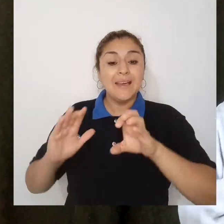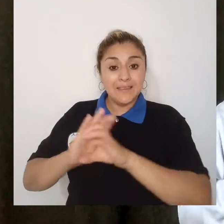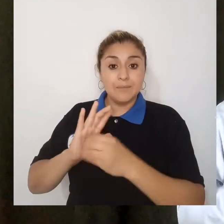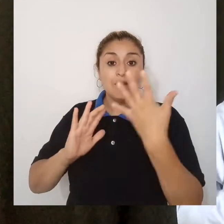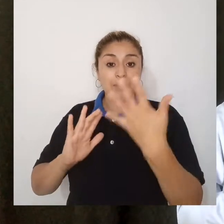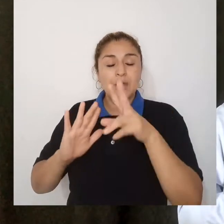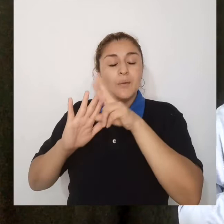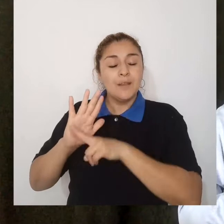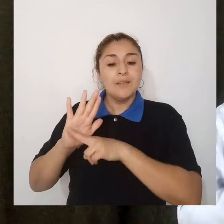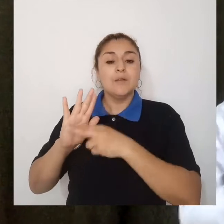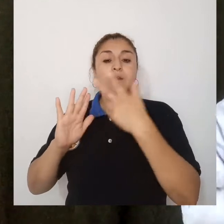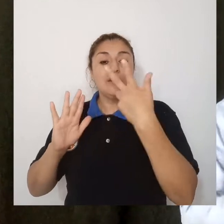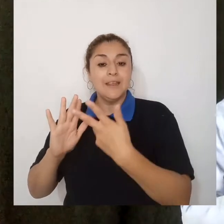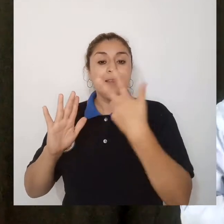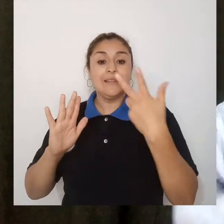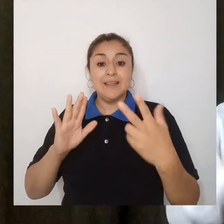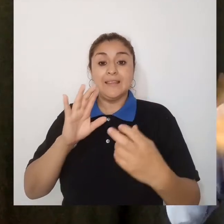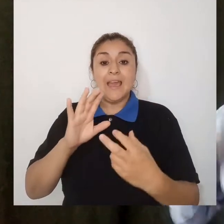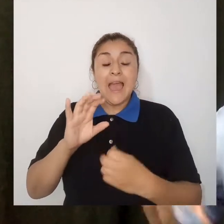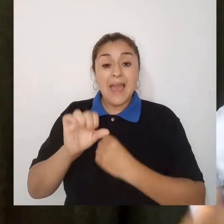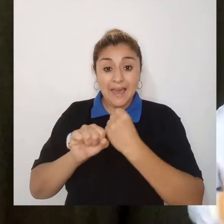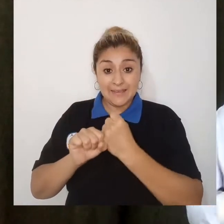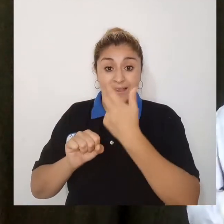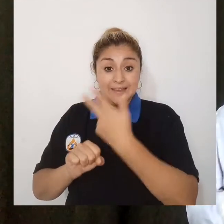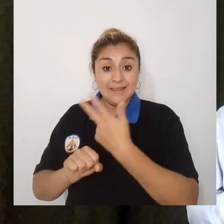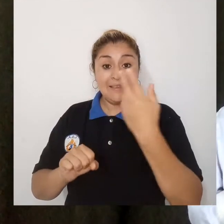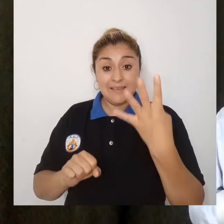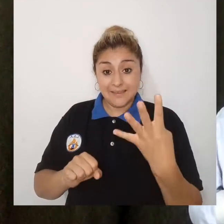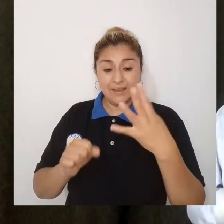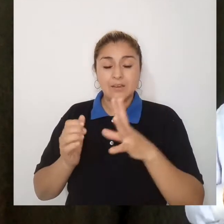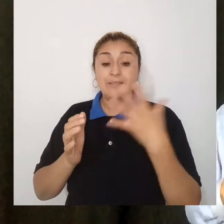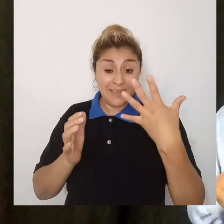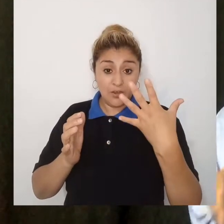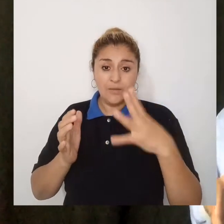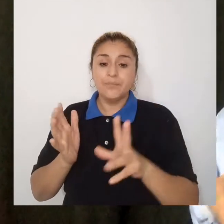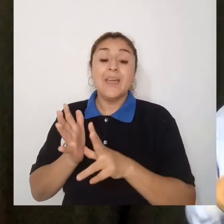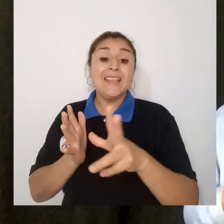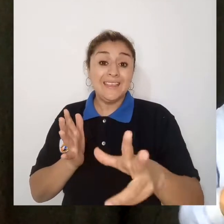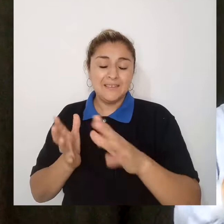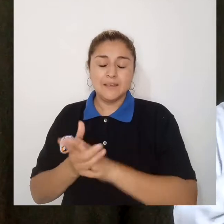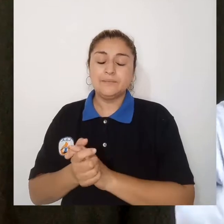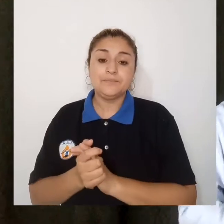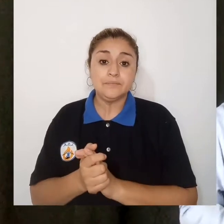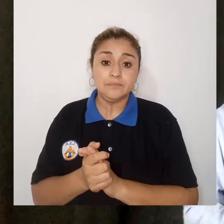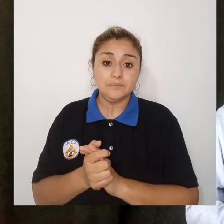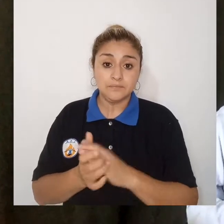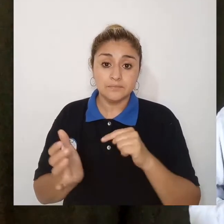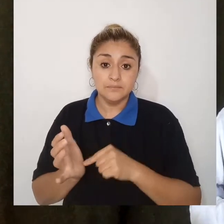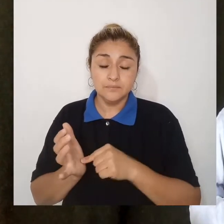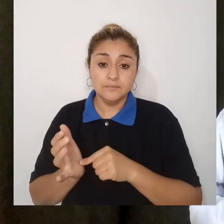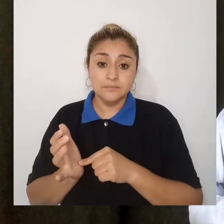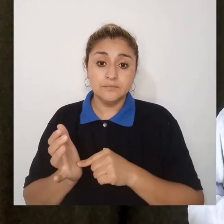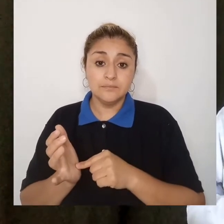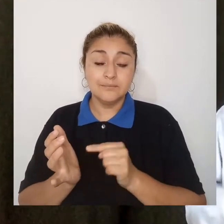33 al 35 está en otros libros de la biblia también problemas lucas 5 del 33 al